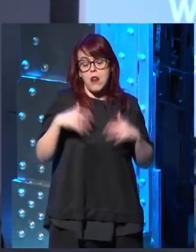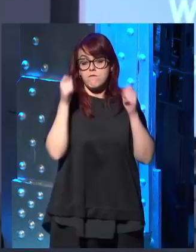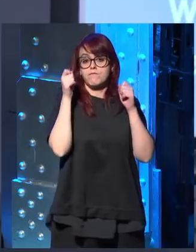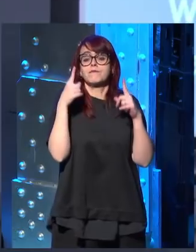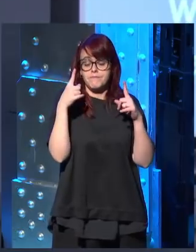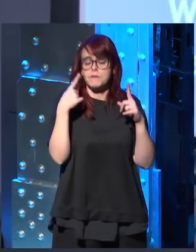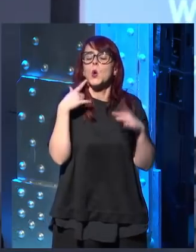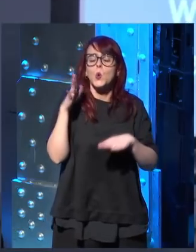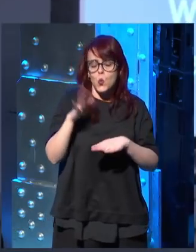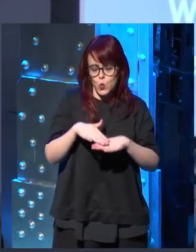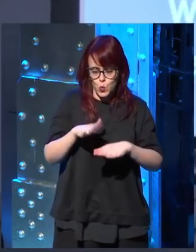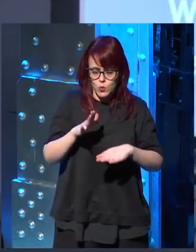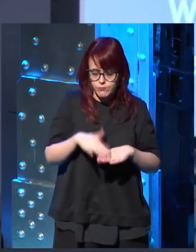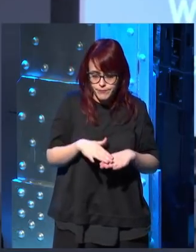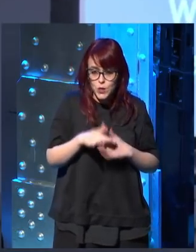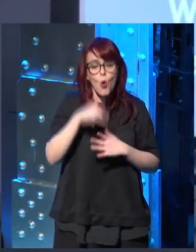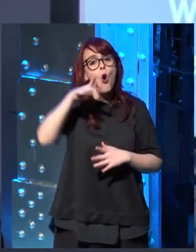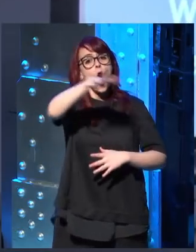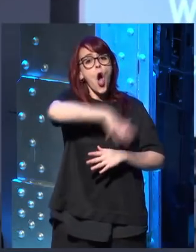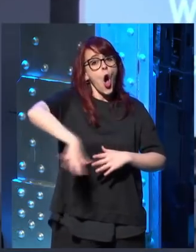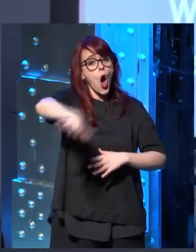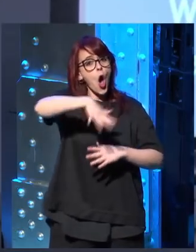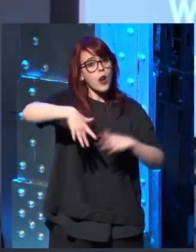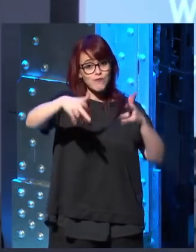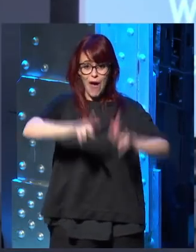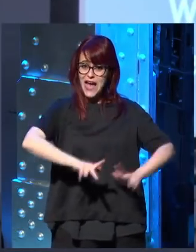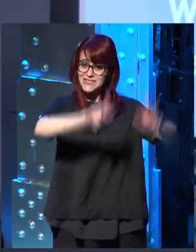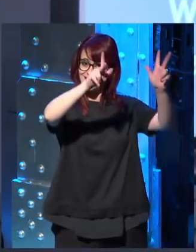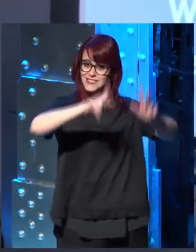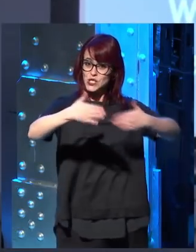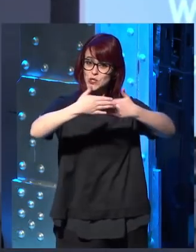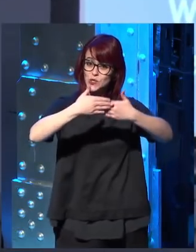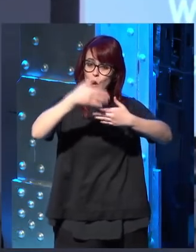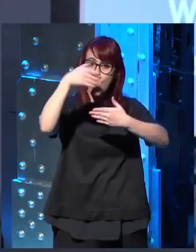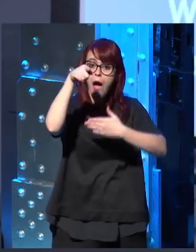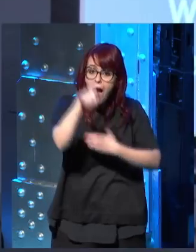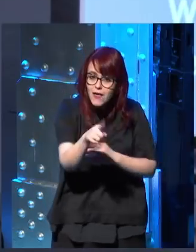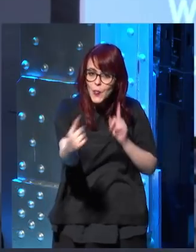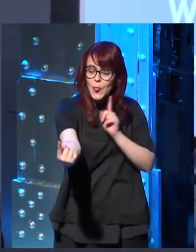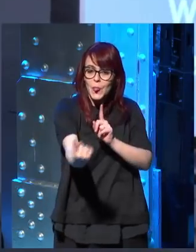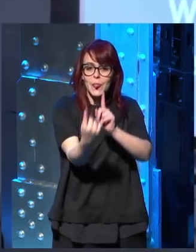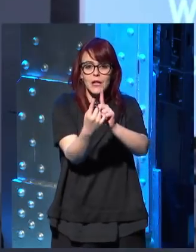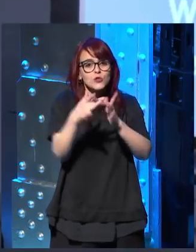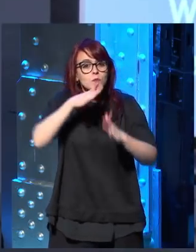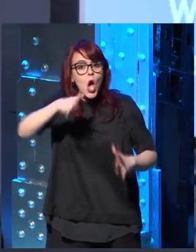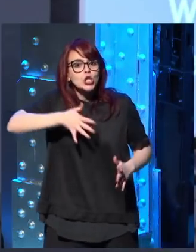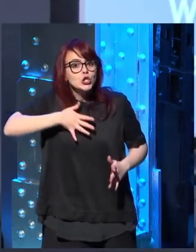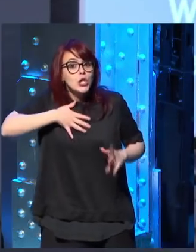despertado. En el vestíbulo del edificio, en el ascensor, nunca coincidí con nadie que tosiera